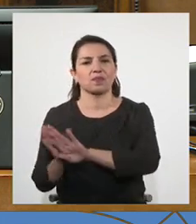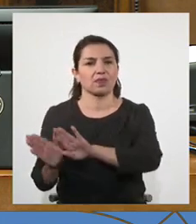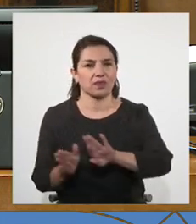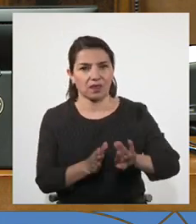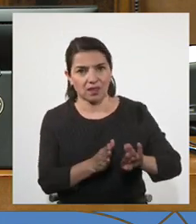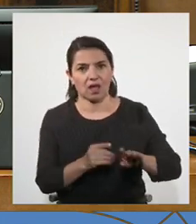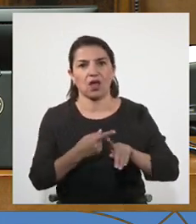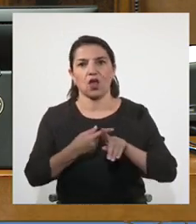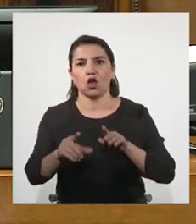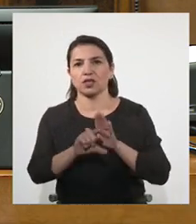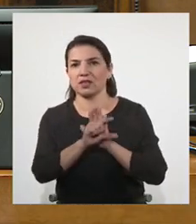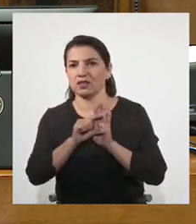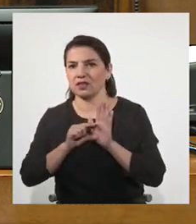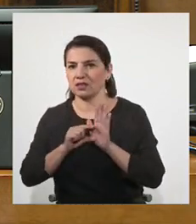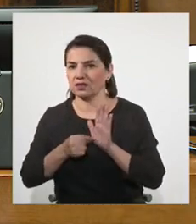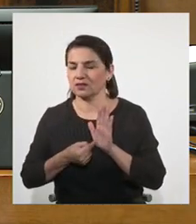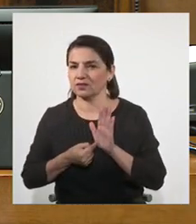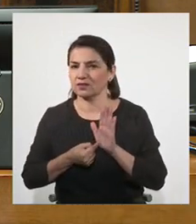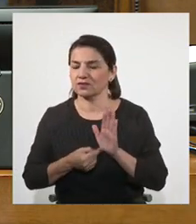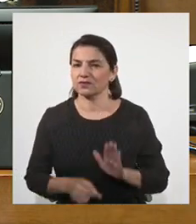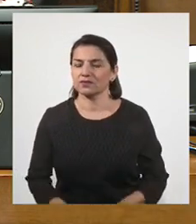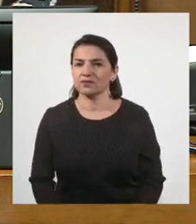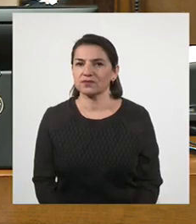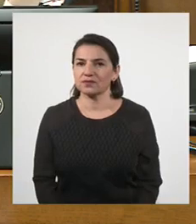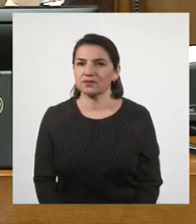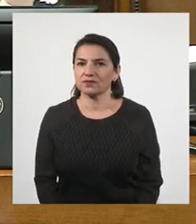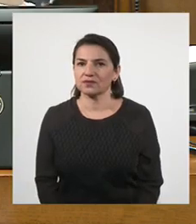siguiente partida.